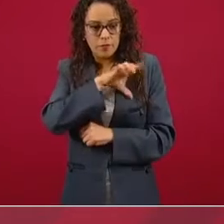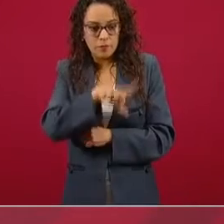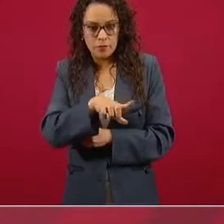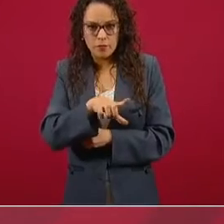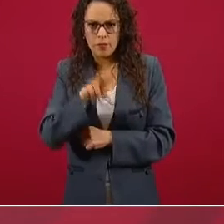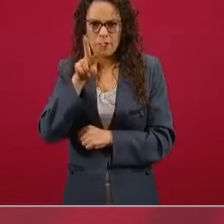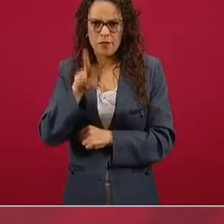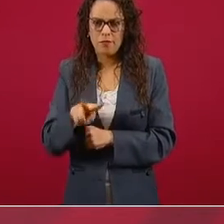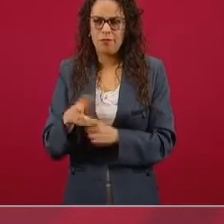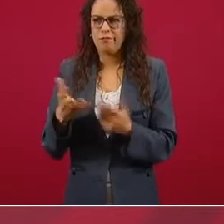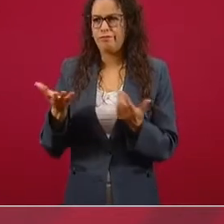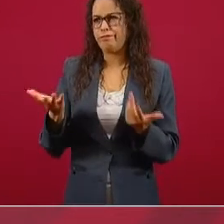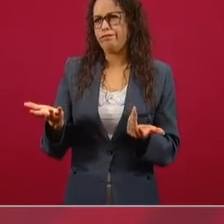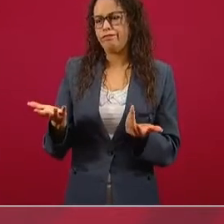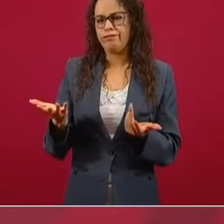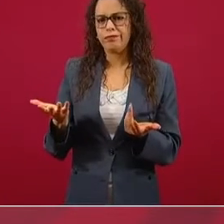posible